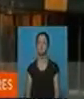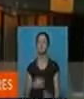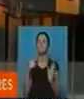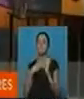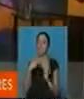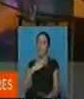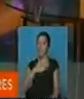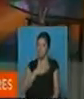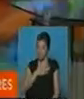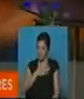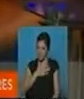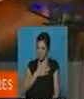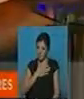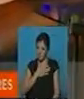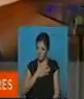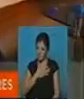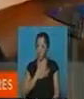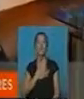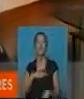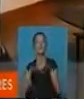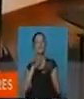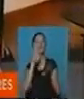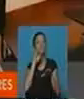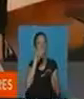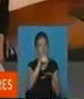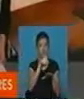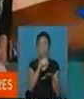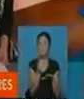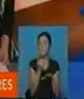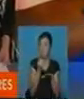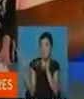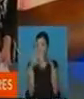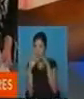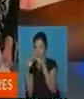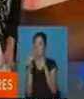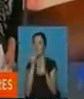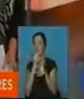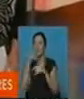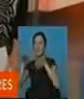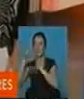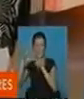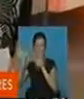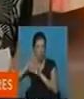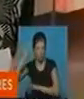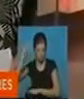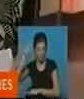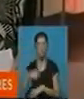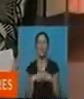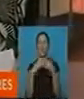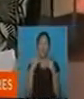a confusión a que los casos en Estados Unidos poco tienen que ver con los casos europeos. En Europa, los que han